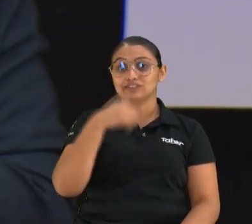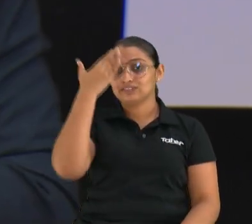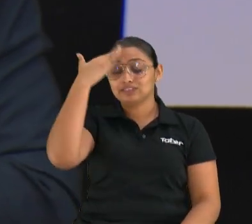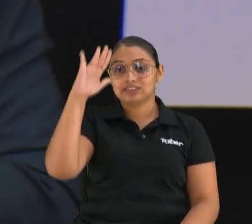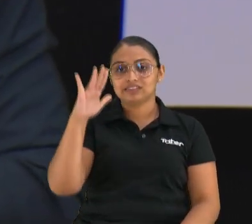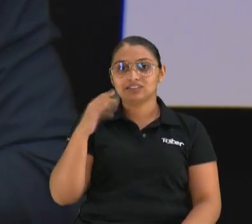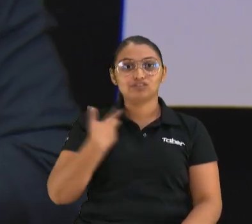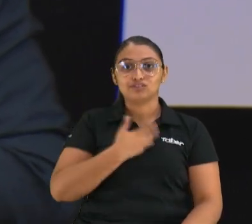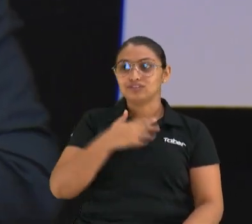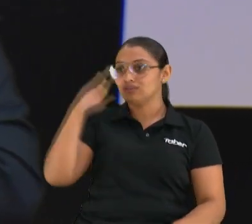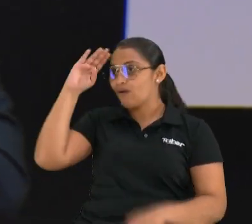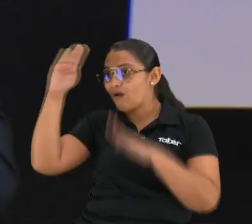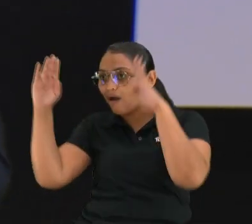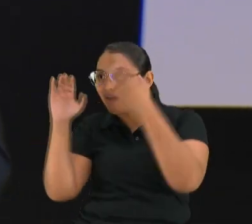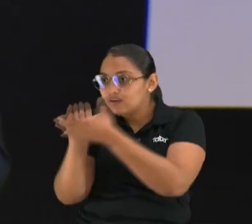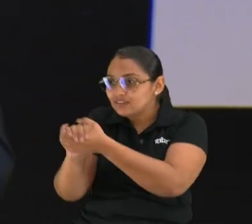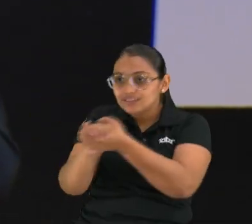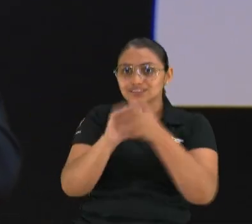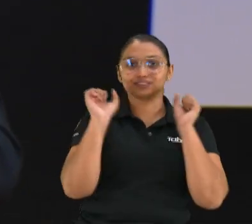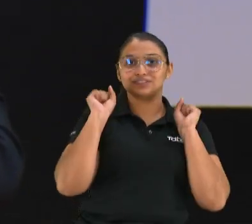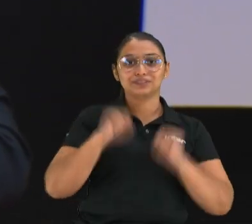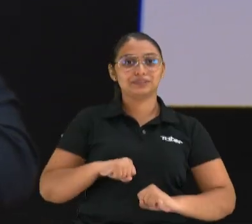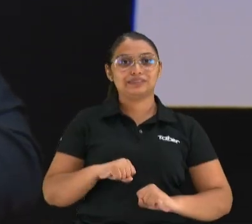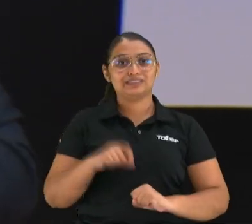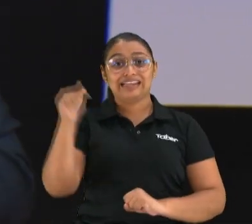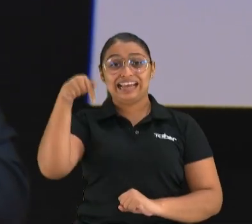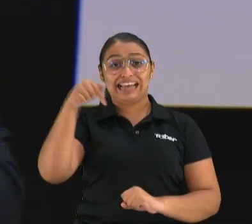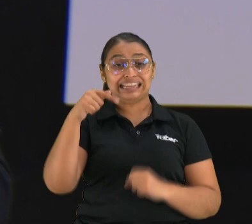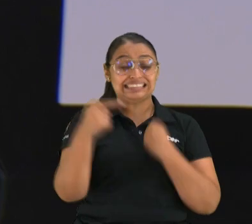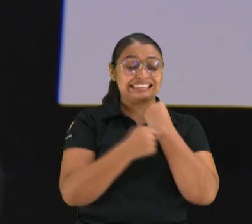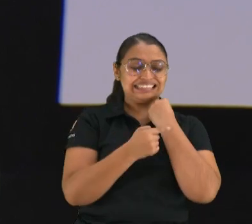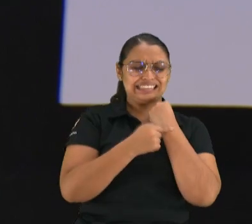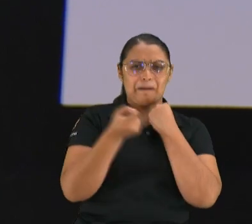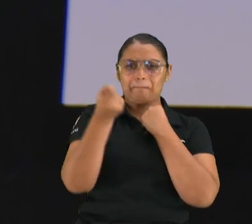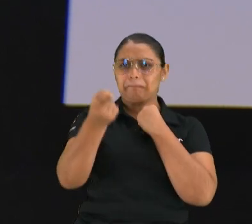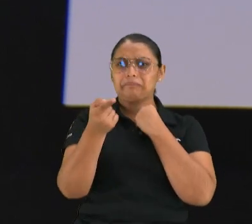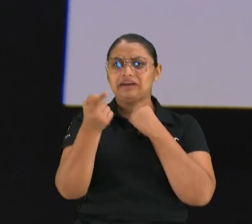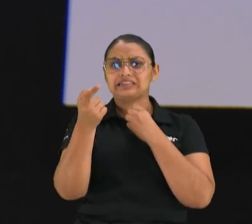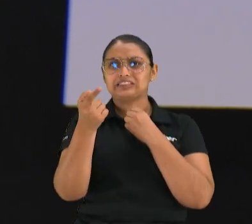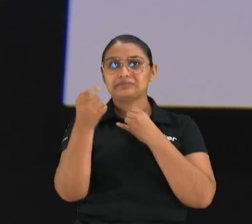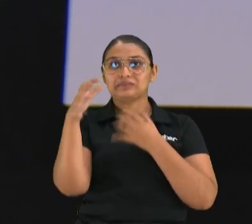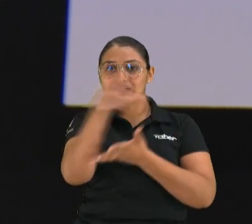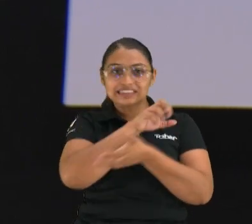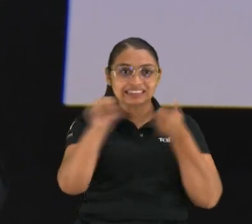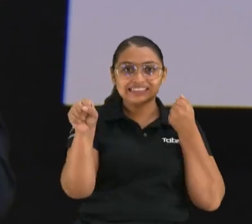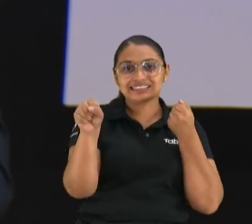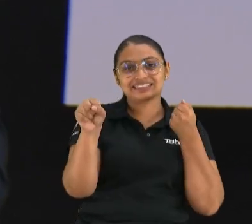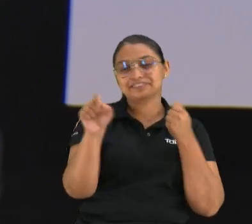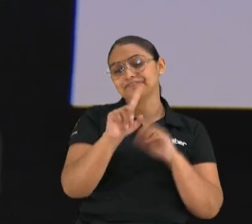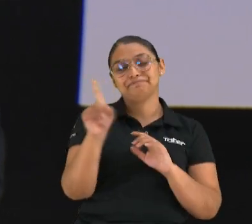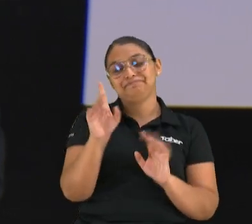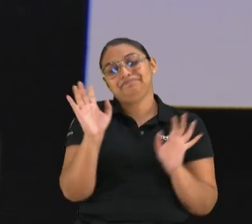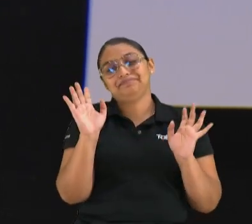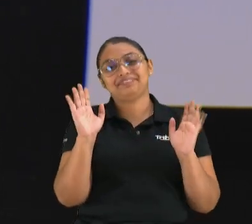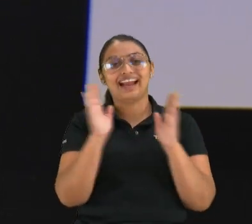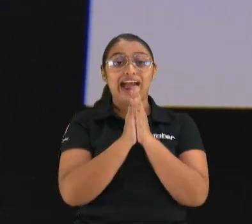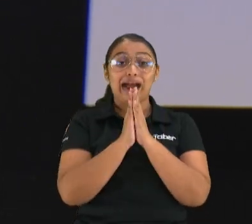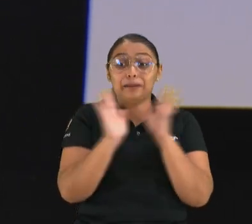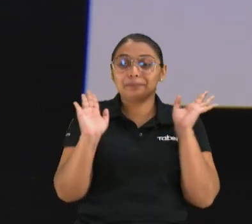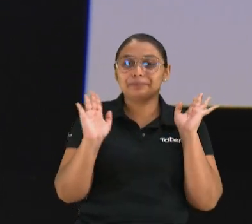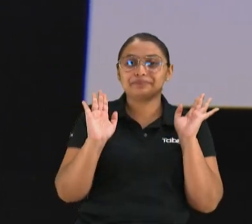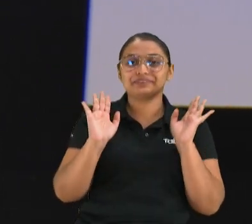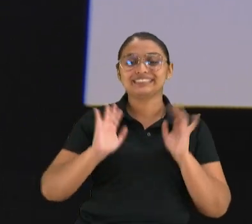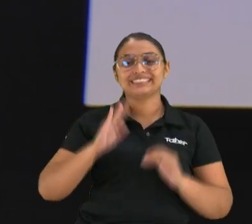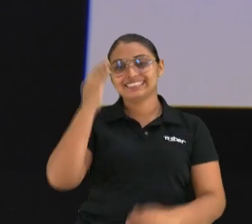ni saludar es terrible muchas personas dice viene el tiempo del fin cuántos dicen Amén ni un Amén dice